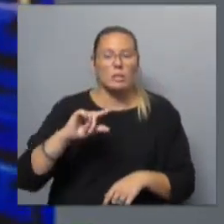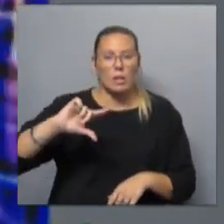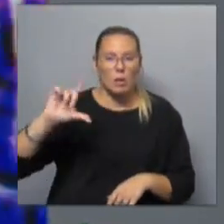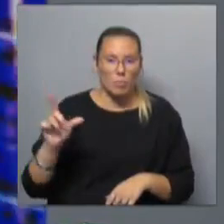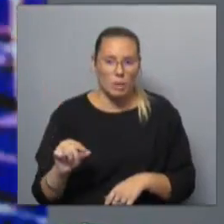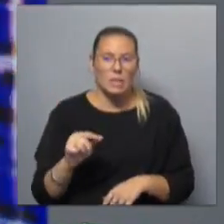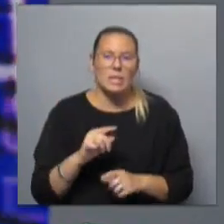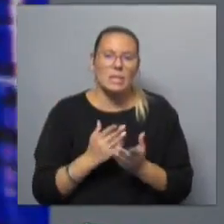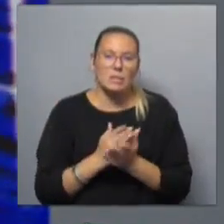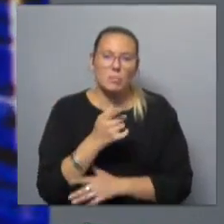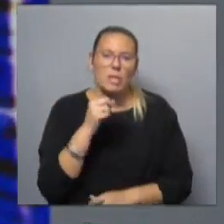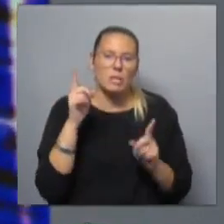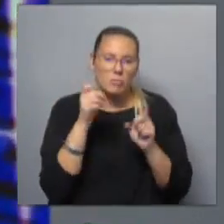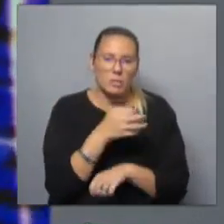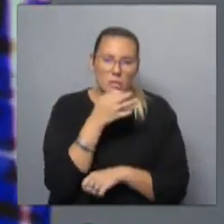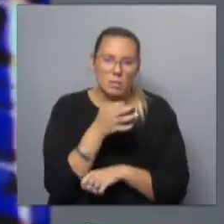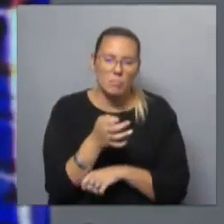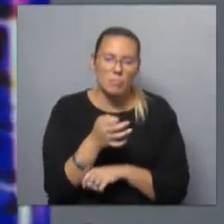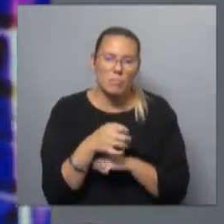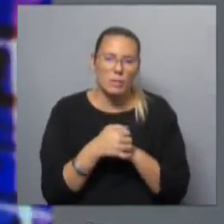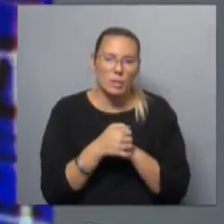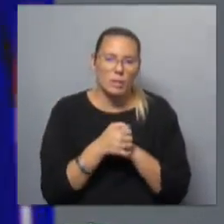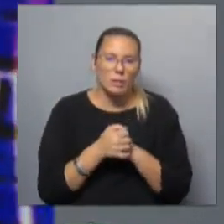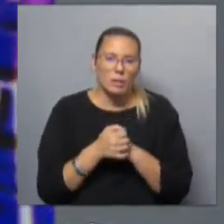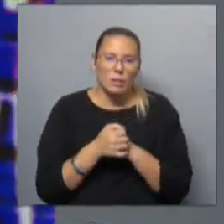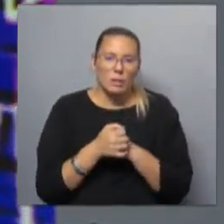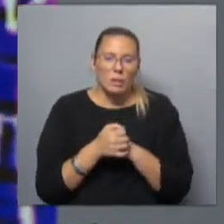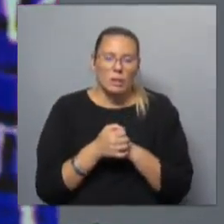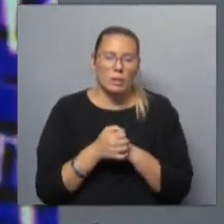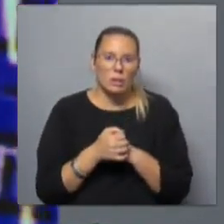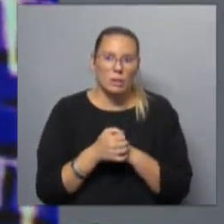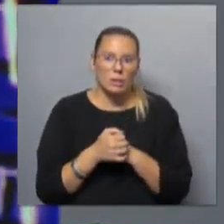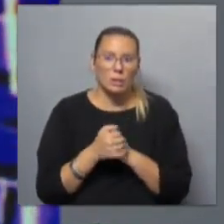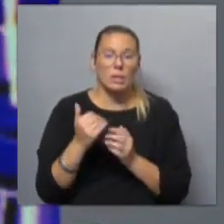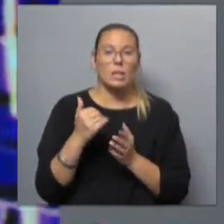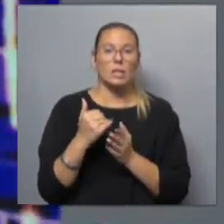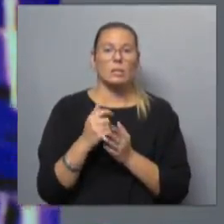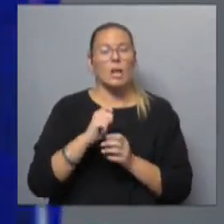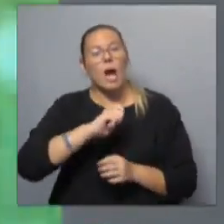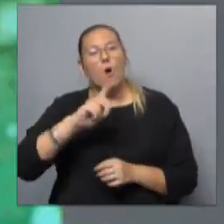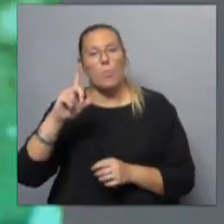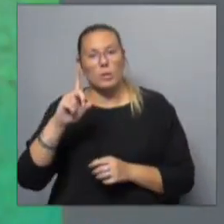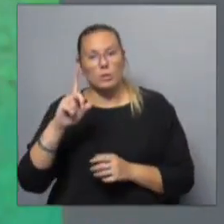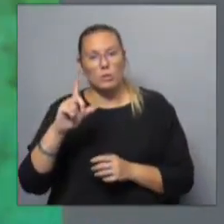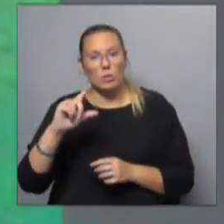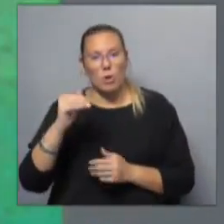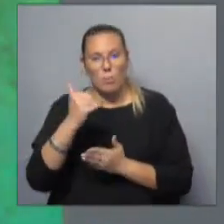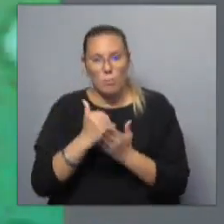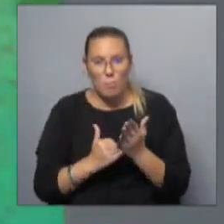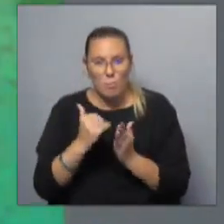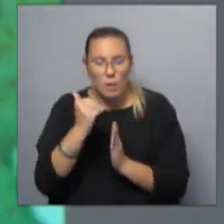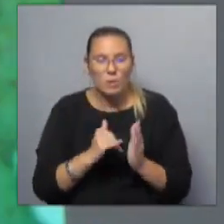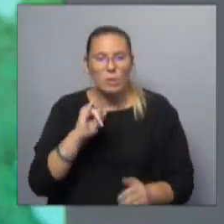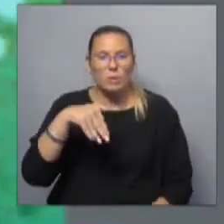y esto siempre es difícil de poner en palabras, la reducción, o se aumentó la reducción del IMESI. Esa